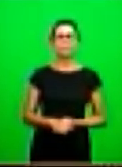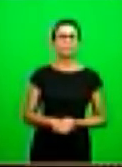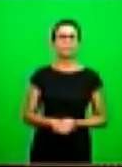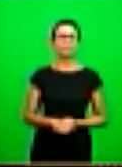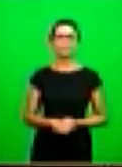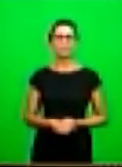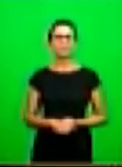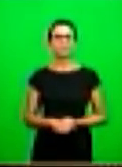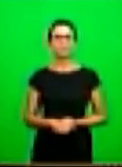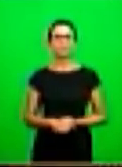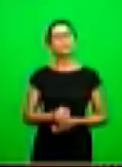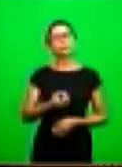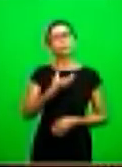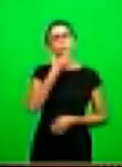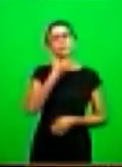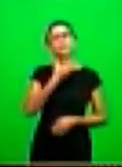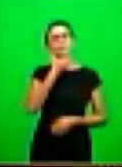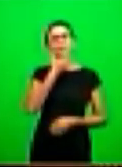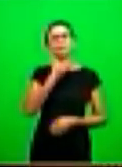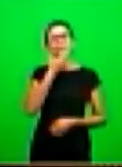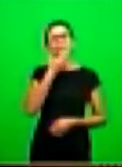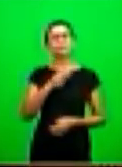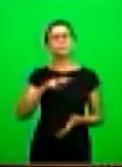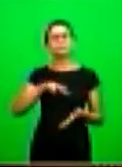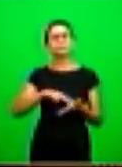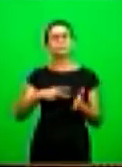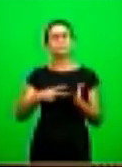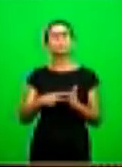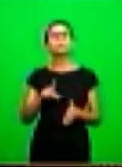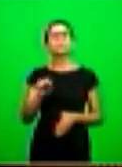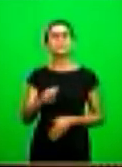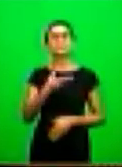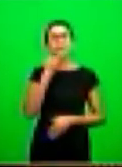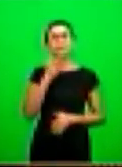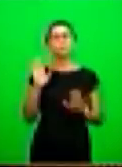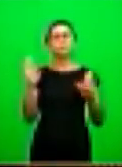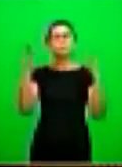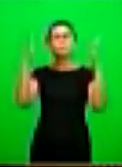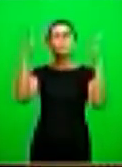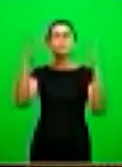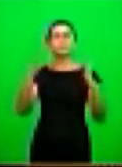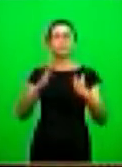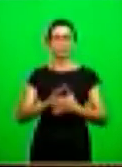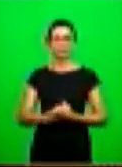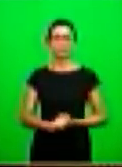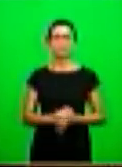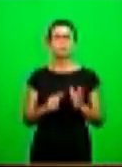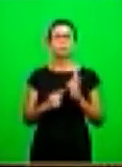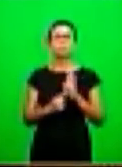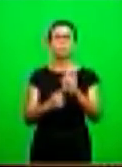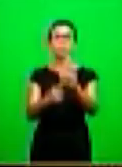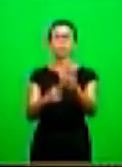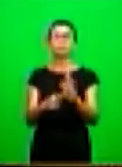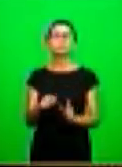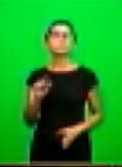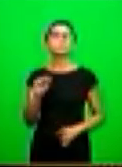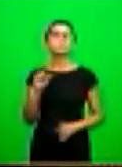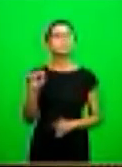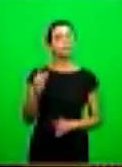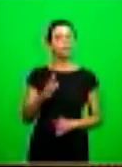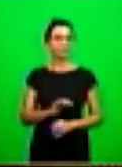Se trata de una alerta para nosotros. Este día tan conmemorado para nosotros sirve como